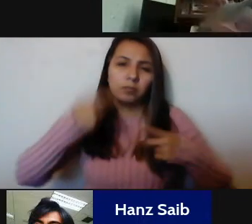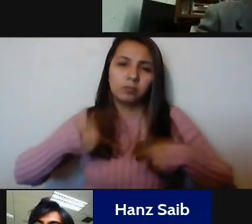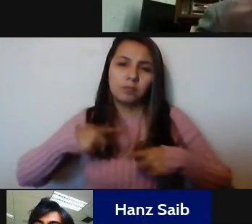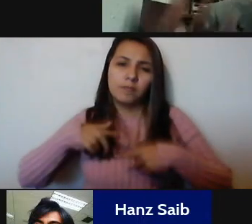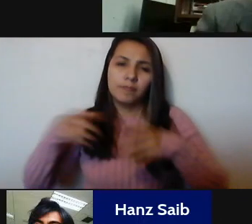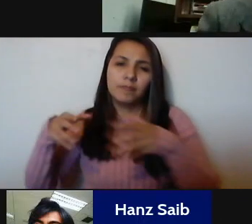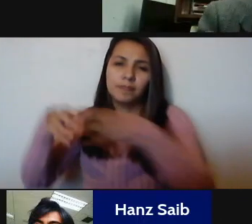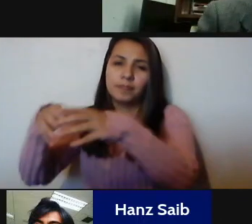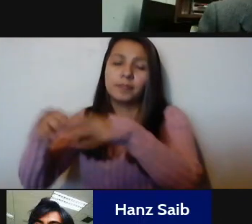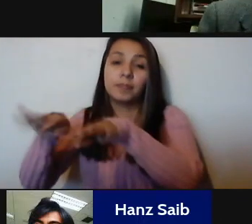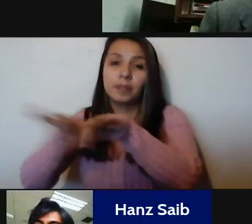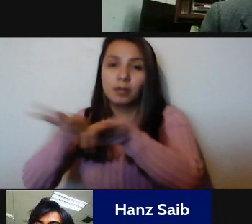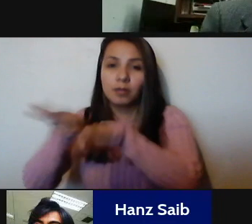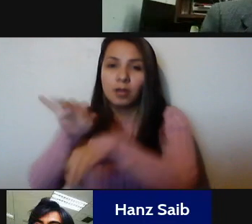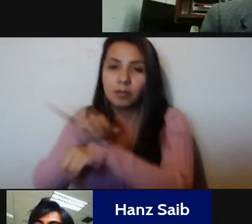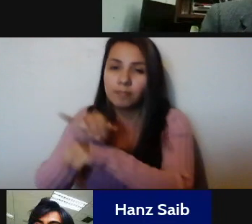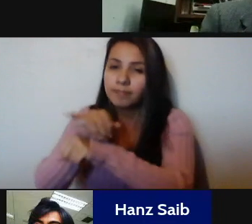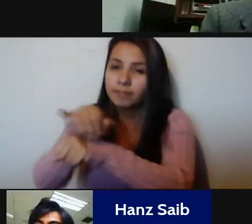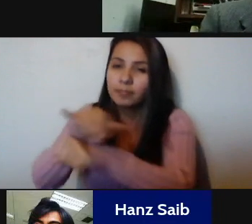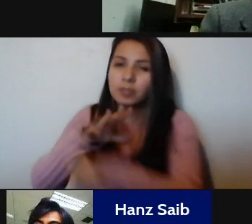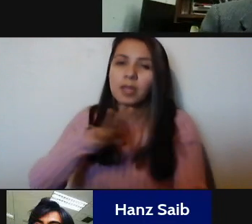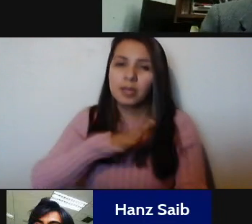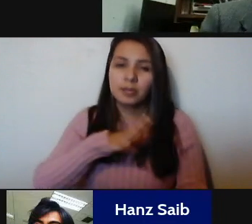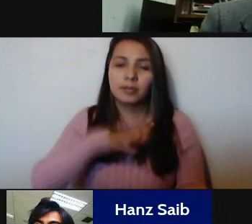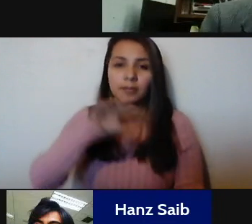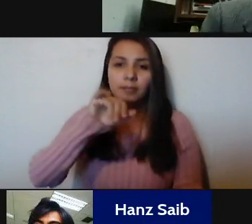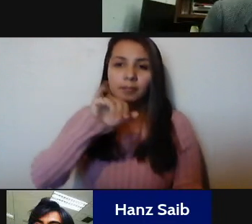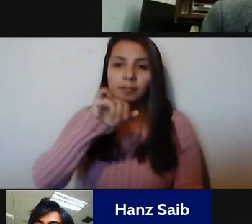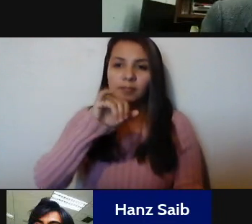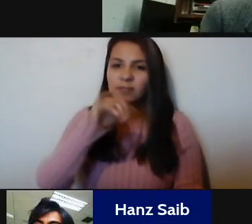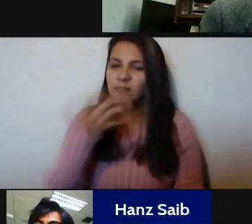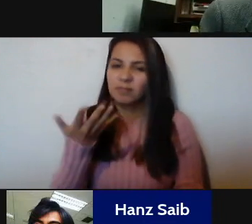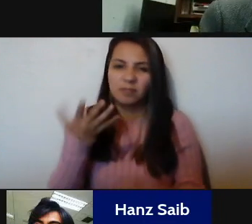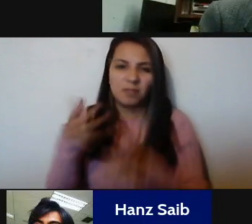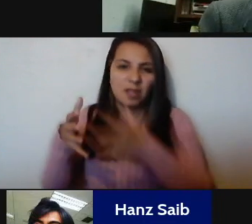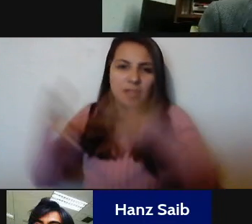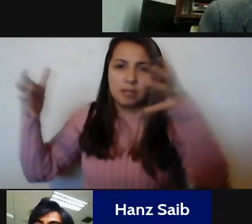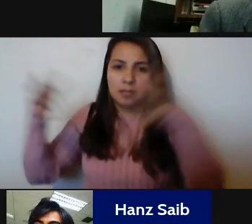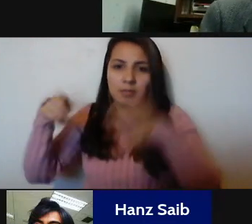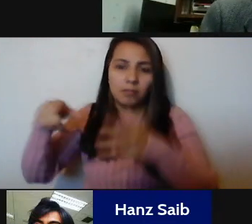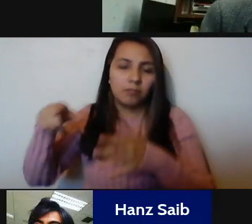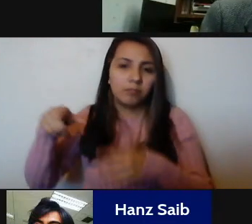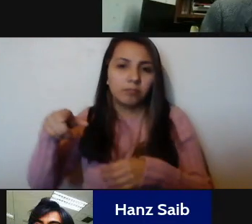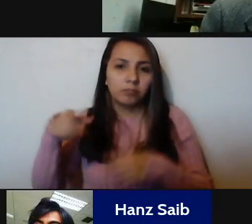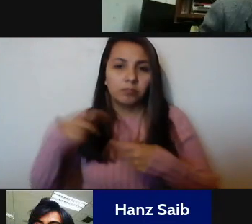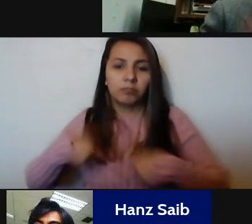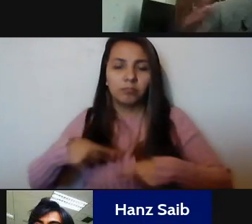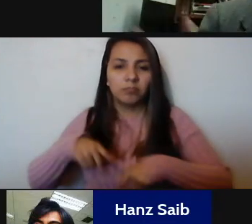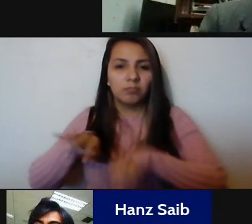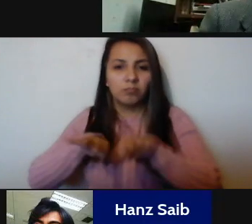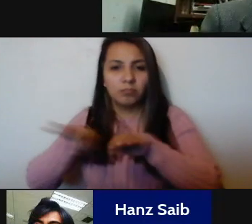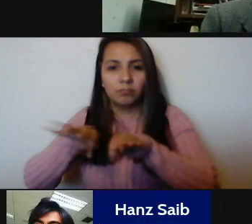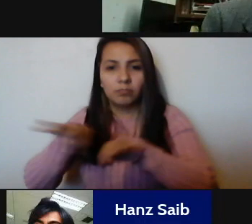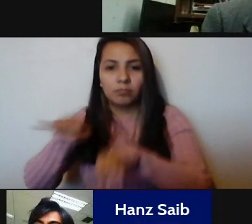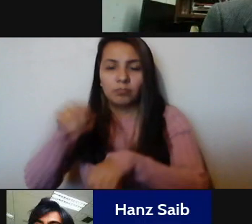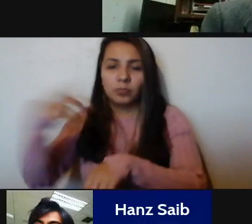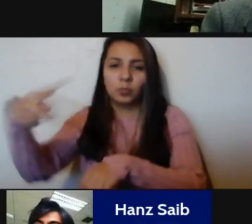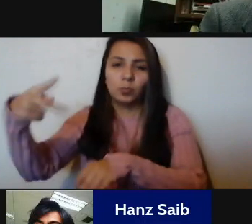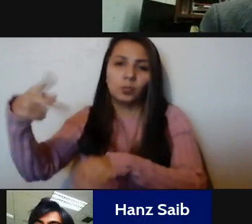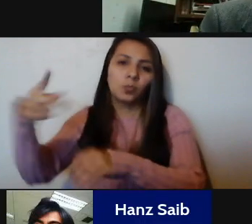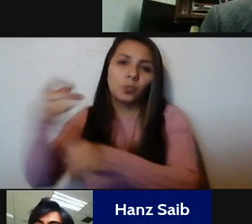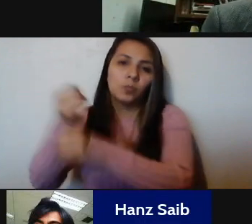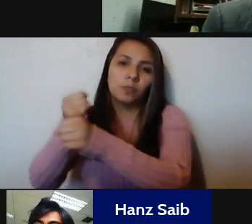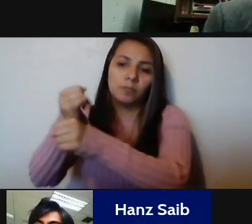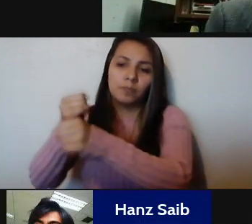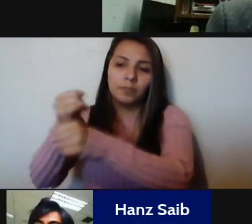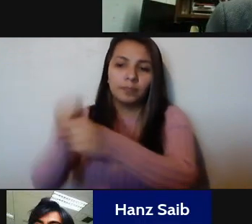pero sí hay grupos de trabajo, sí hay grandes agrupaciones y consorcios científicos muy, muy importantes